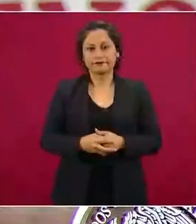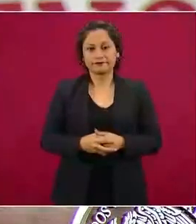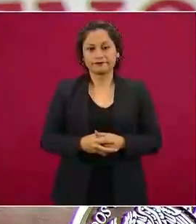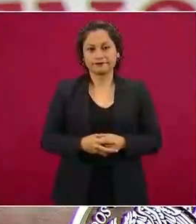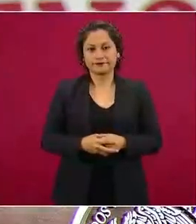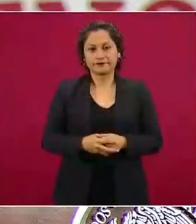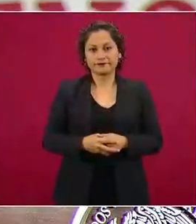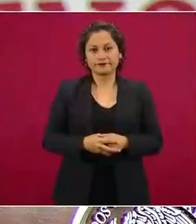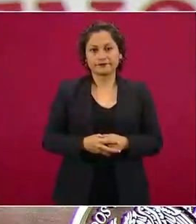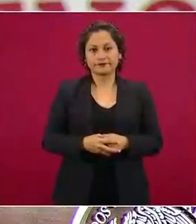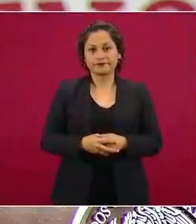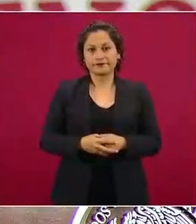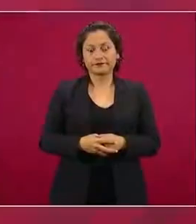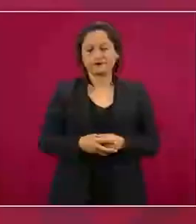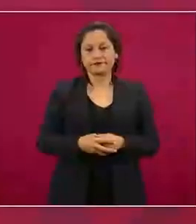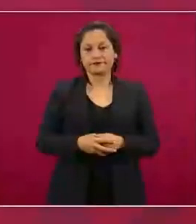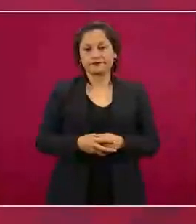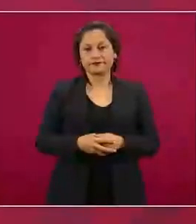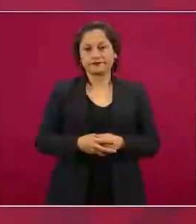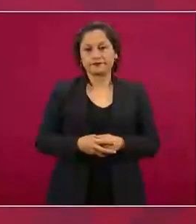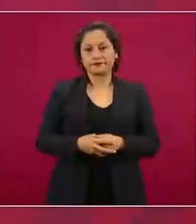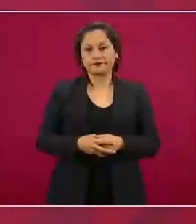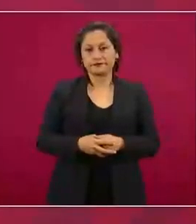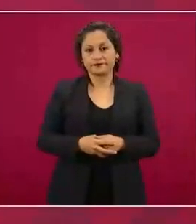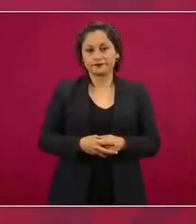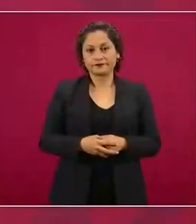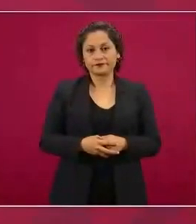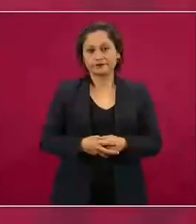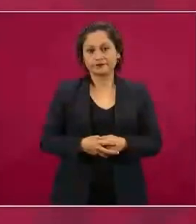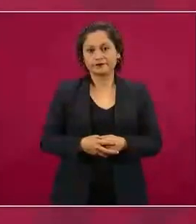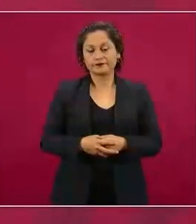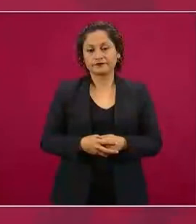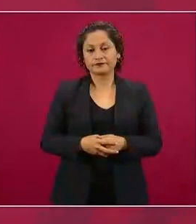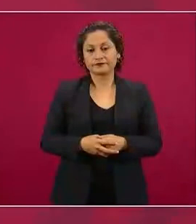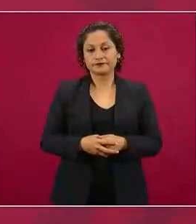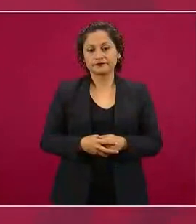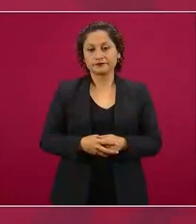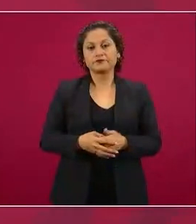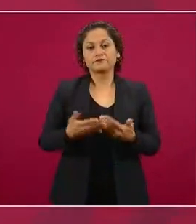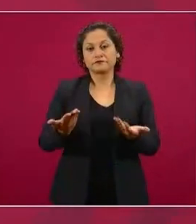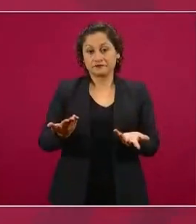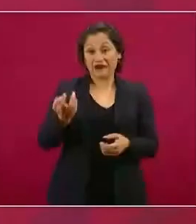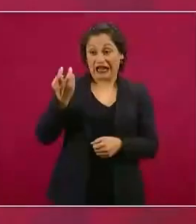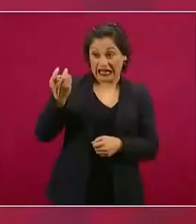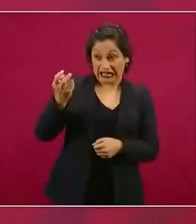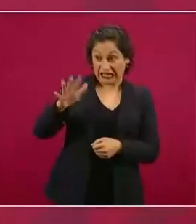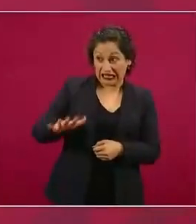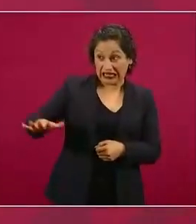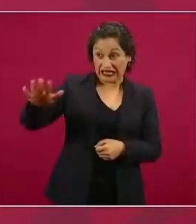Y entonces siempre hay los que cucan, sonsacan,